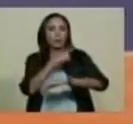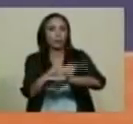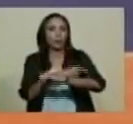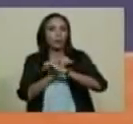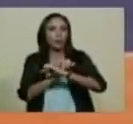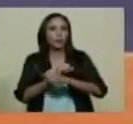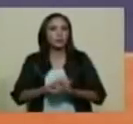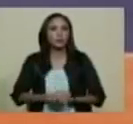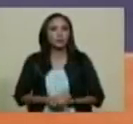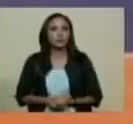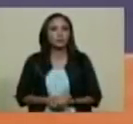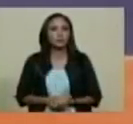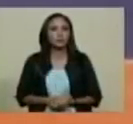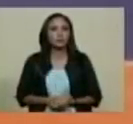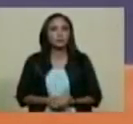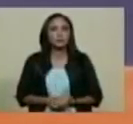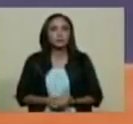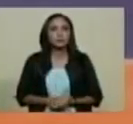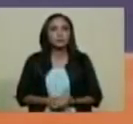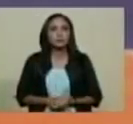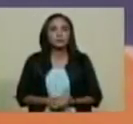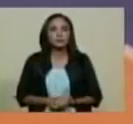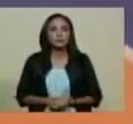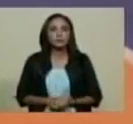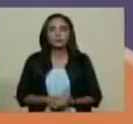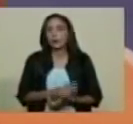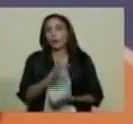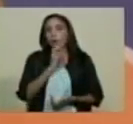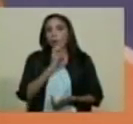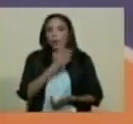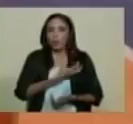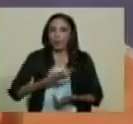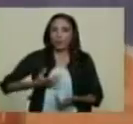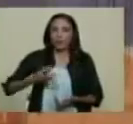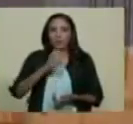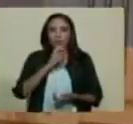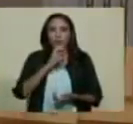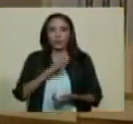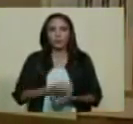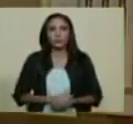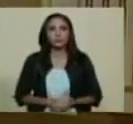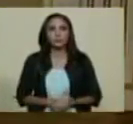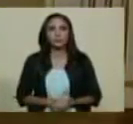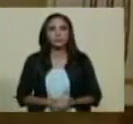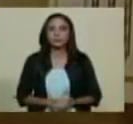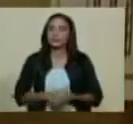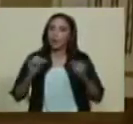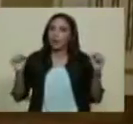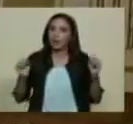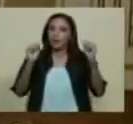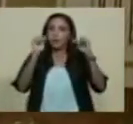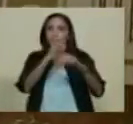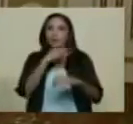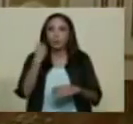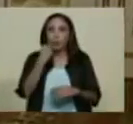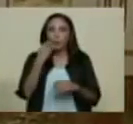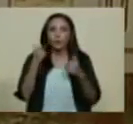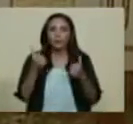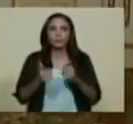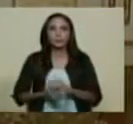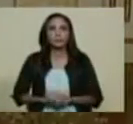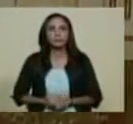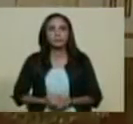adelante. Generación de oro, oro, oro, oro puro. Que viva esa generación de oro. Igualmente